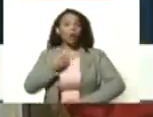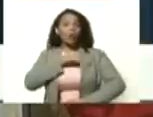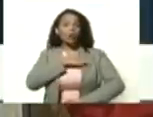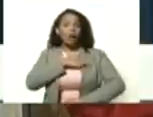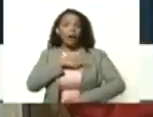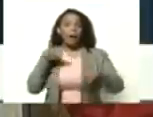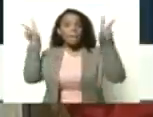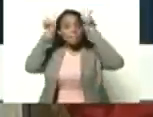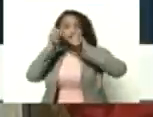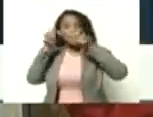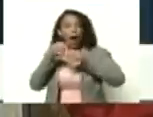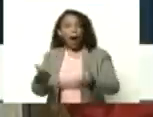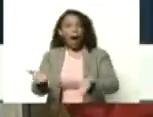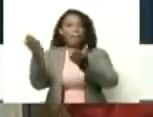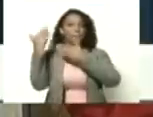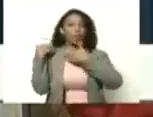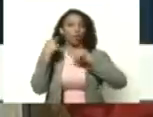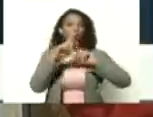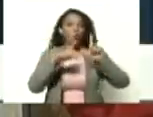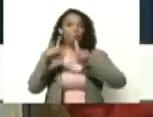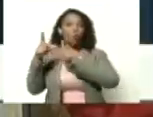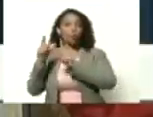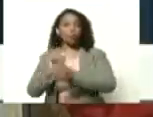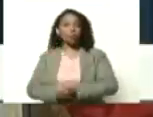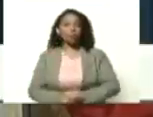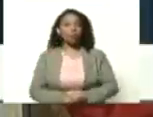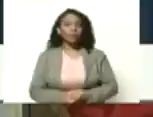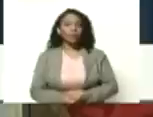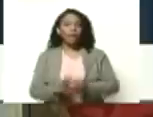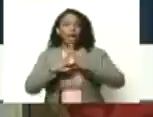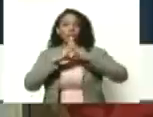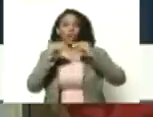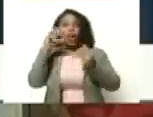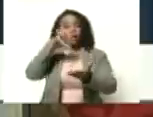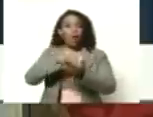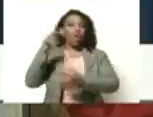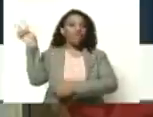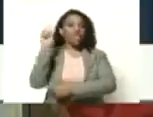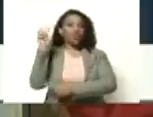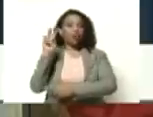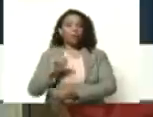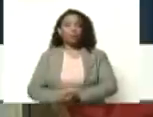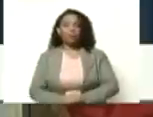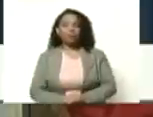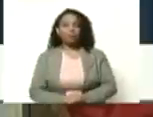el apoyo logístico de todo el estado venezolano